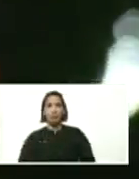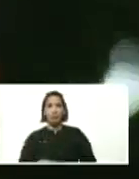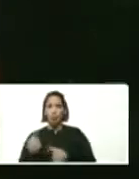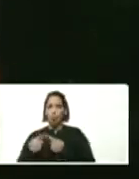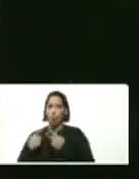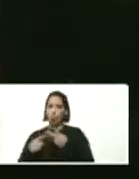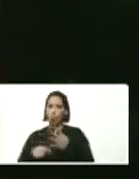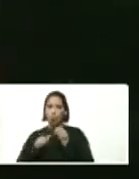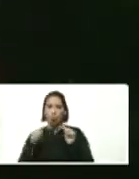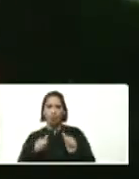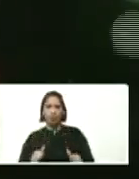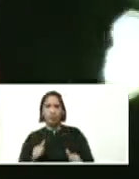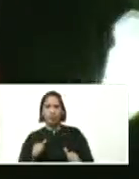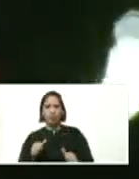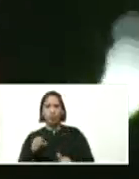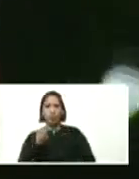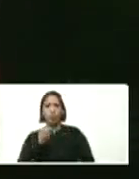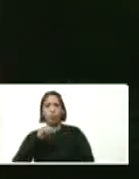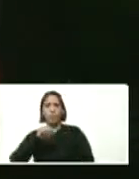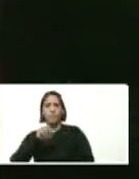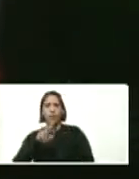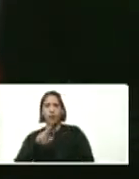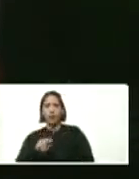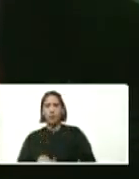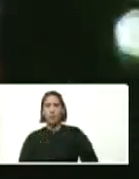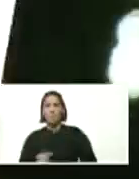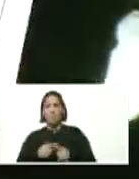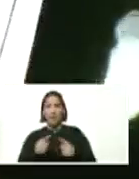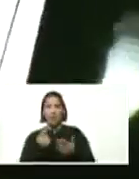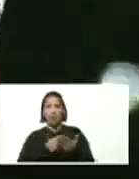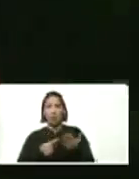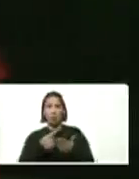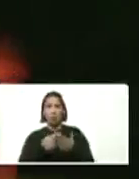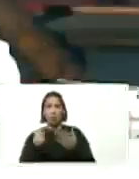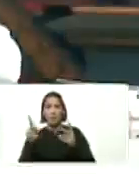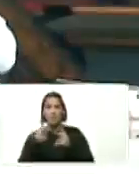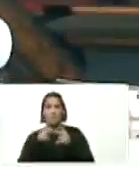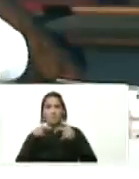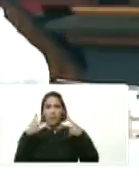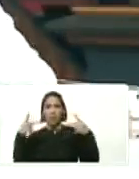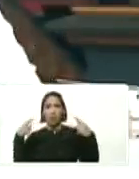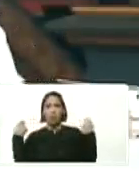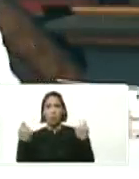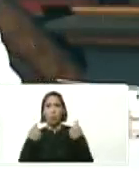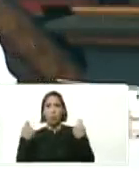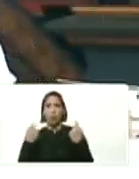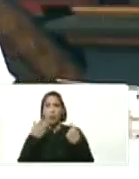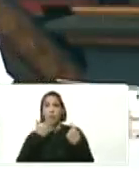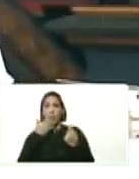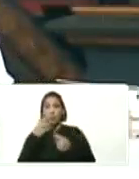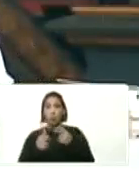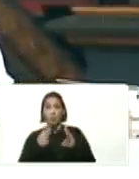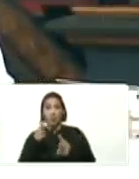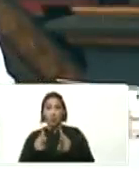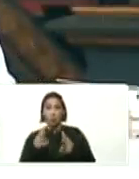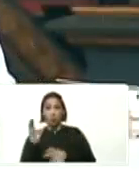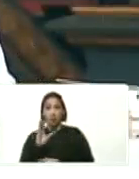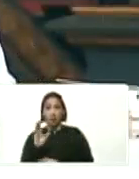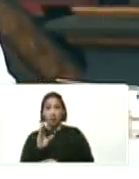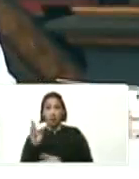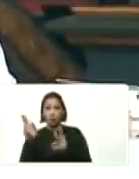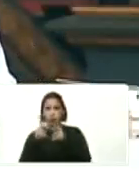artistas plásticos como Omar Cruz para ilustrar los periódicos populares que sacábamos. En el metro de Caracas yo sacaba un periódico